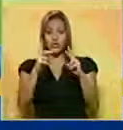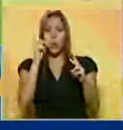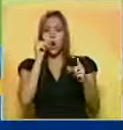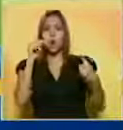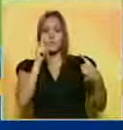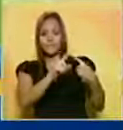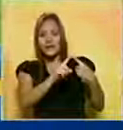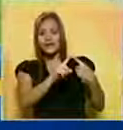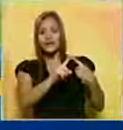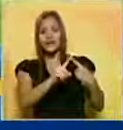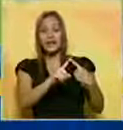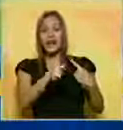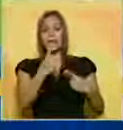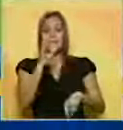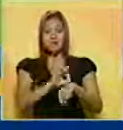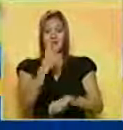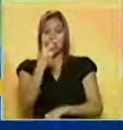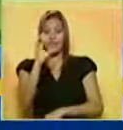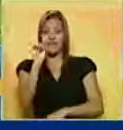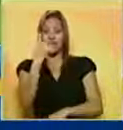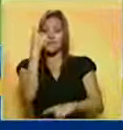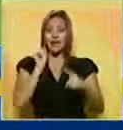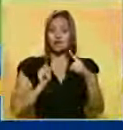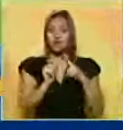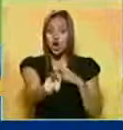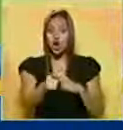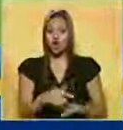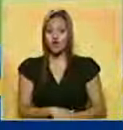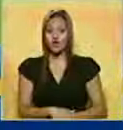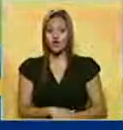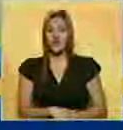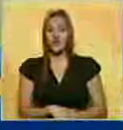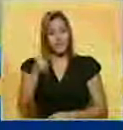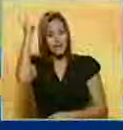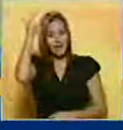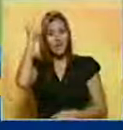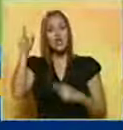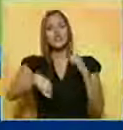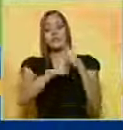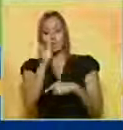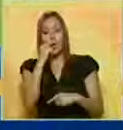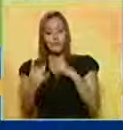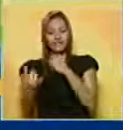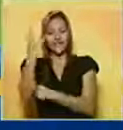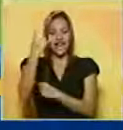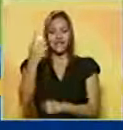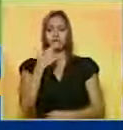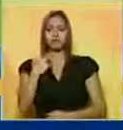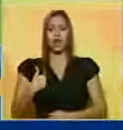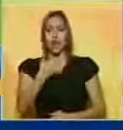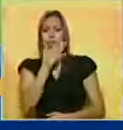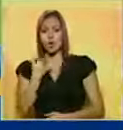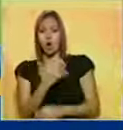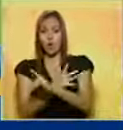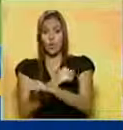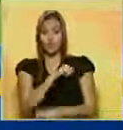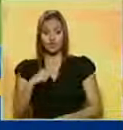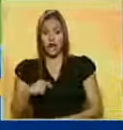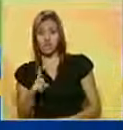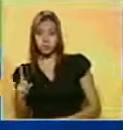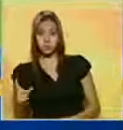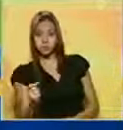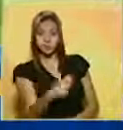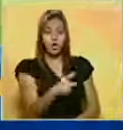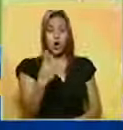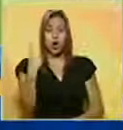Hurtado silenció al estadio al minuto 20 con el primer tanto de los incas. Sin embargo, José Salomón Rondón se lució con una gran jugada personal y empató